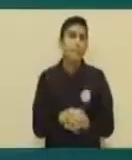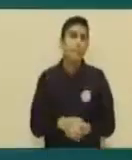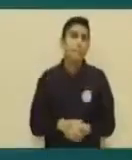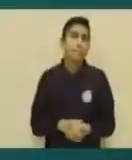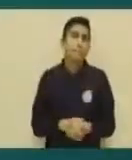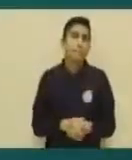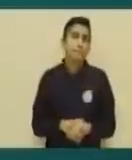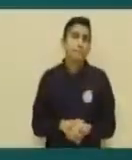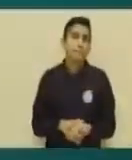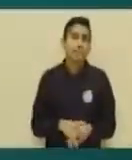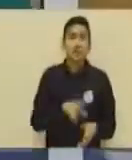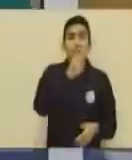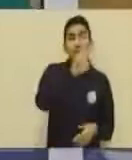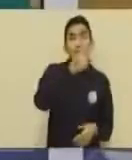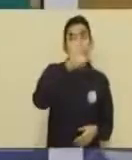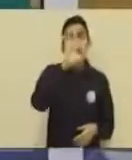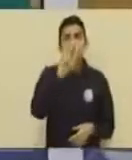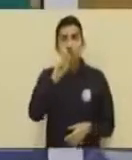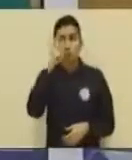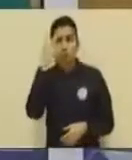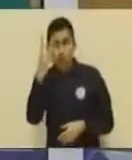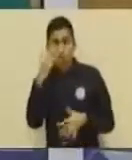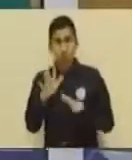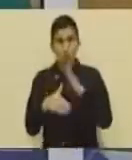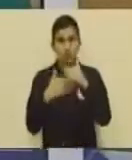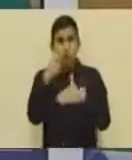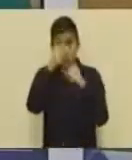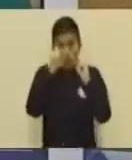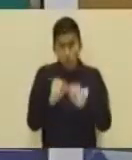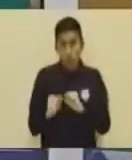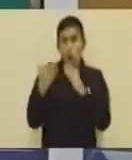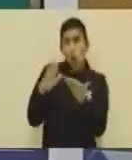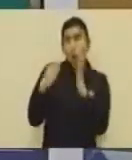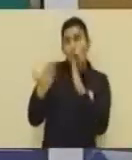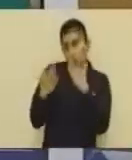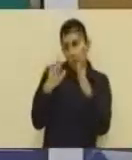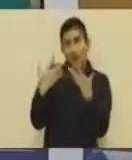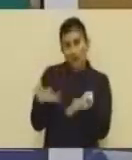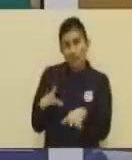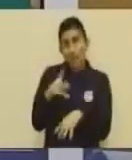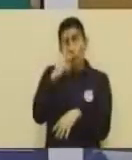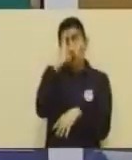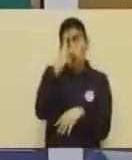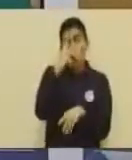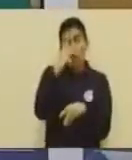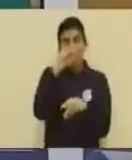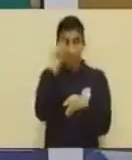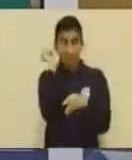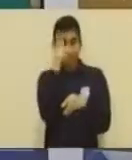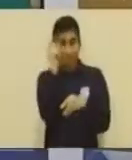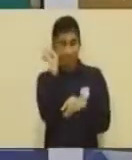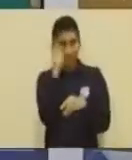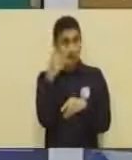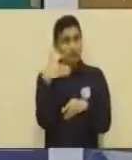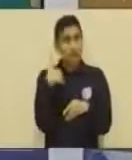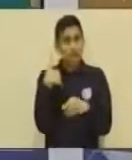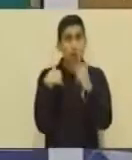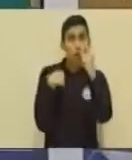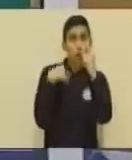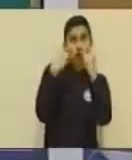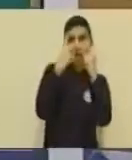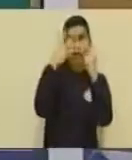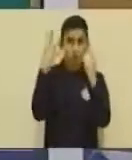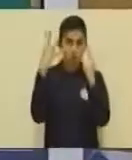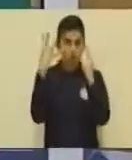de 23.2. Entonces podemos comparar nosotros que en los dos tiradores tenemos, en uno tiene 24